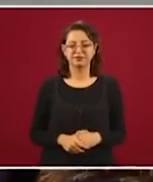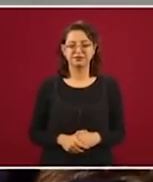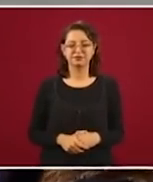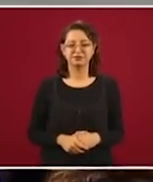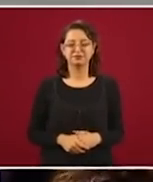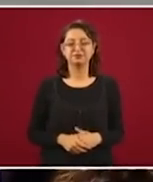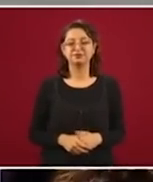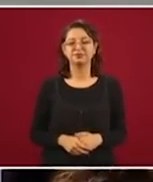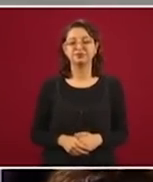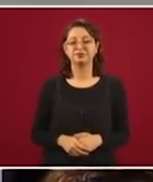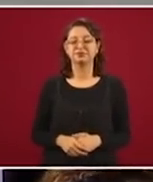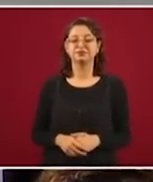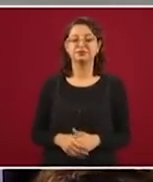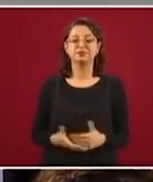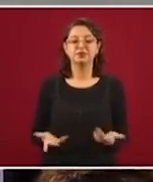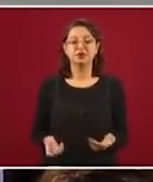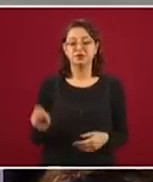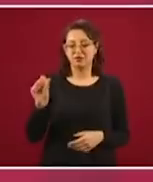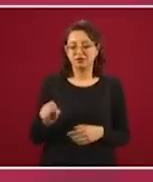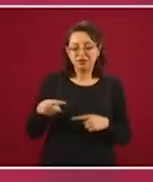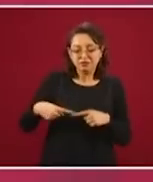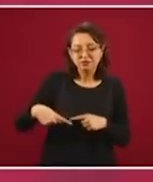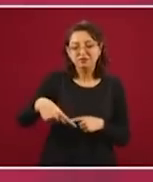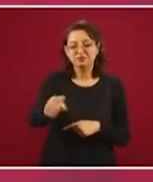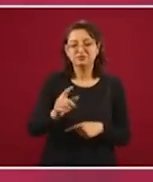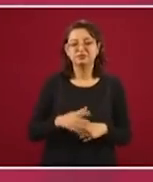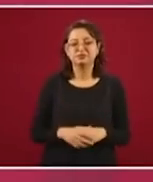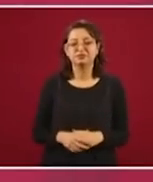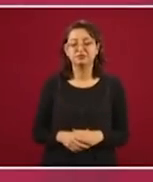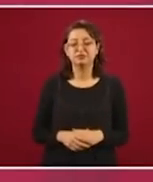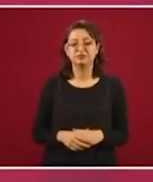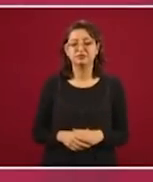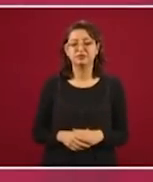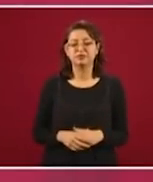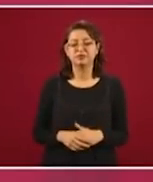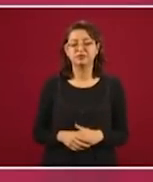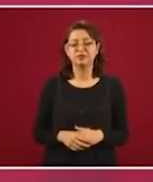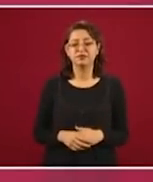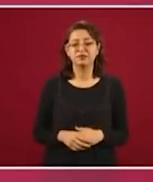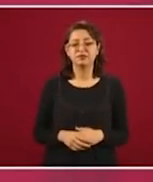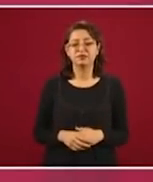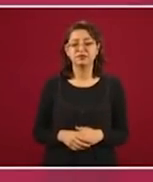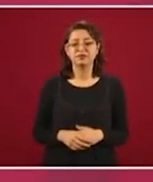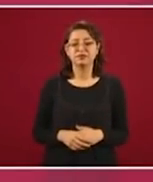para el día de hoy, en estos días, no ha habido